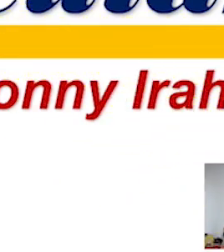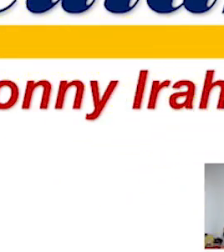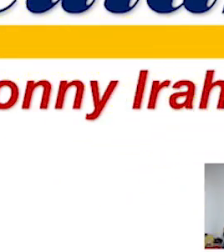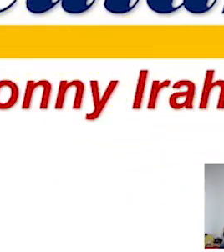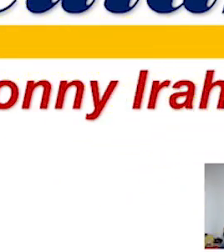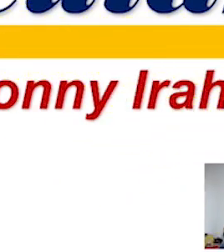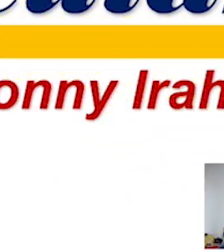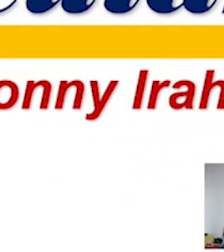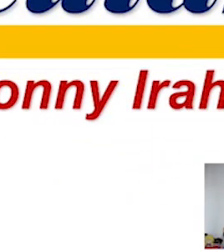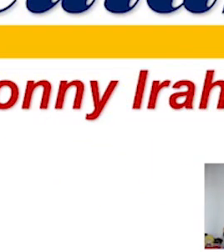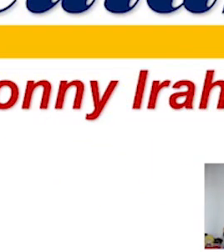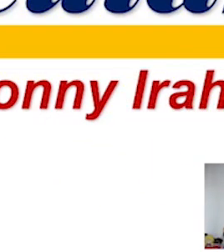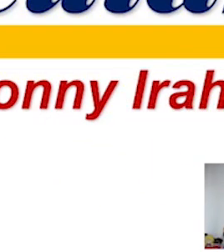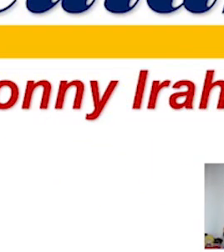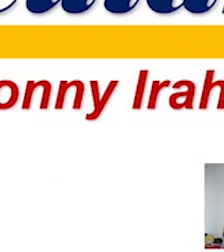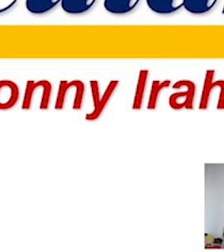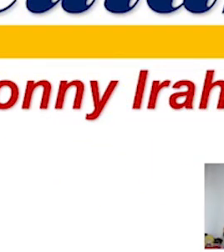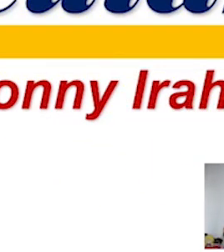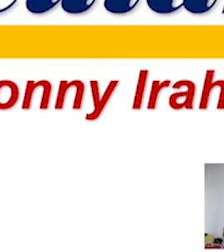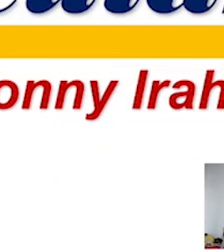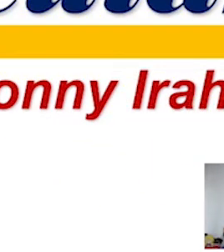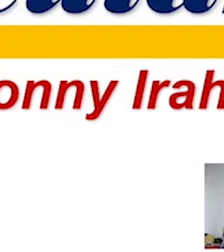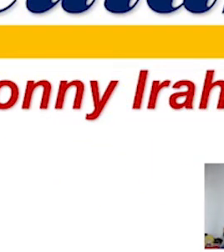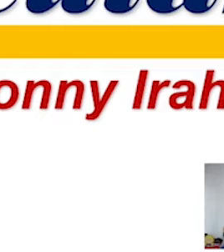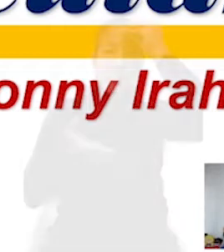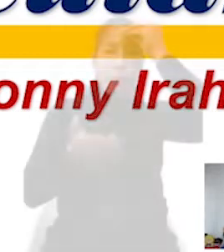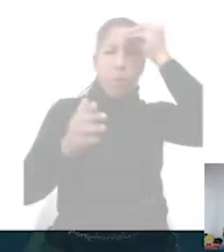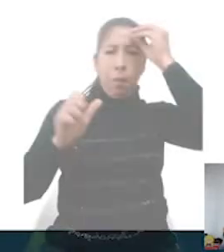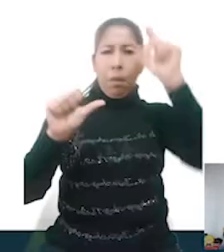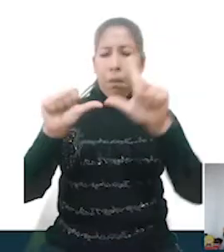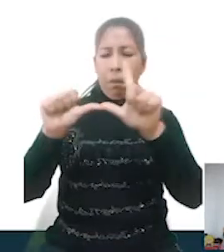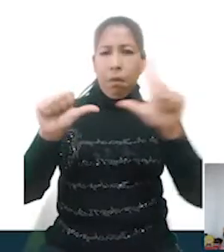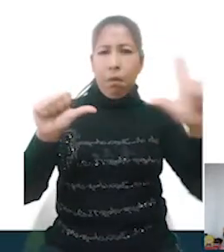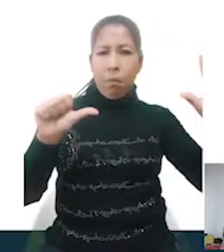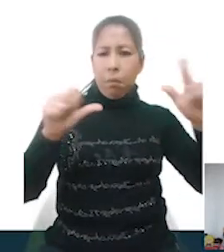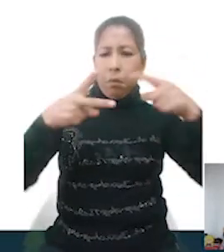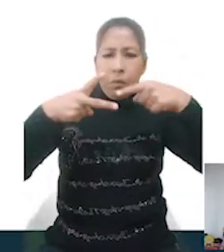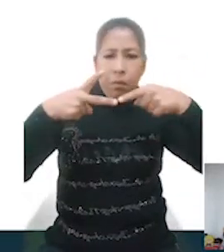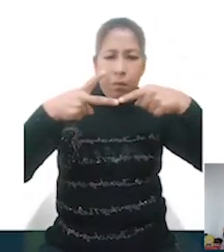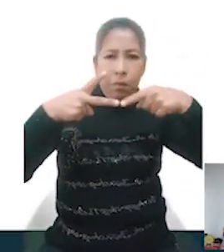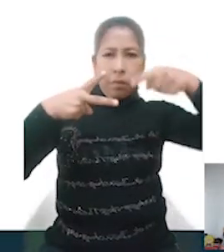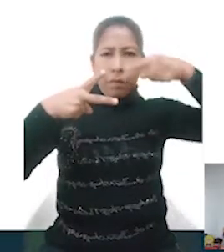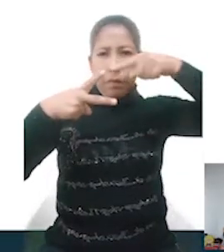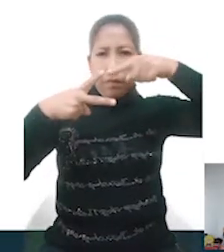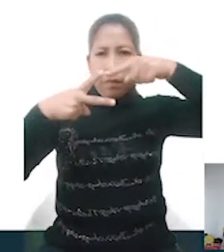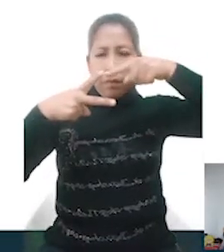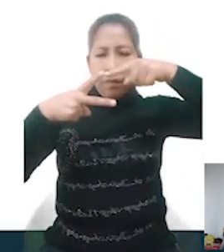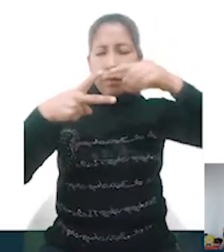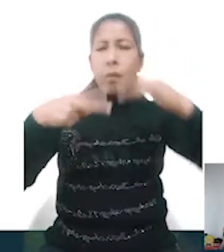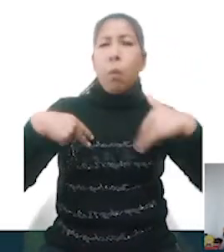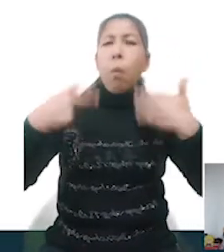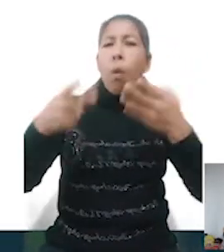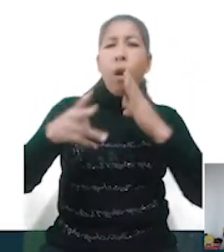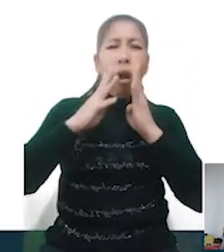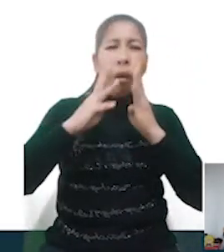¿Cómo están? Bienvenidos al canal. En este video aprenderemos acerca de la longitud de arco. Cuando hablamos de longitud de